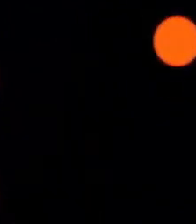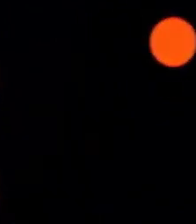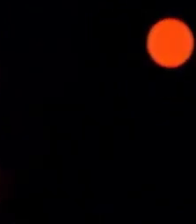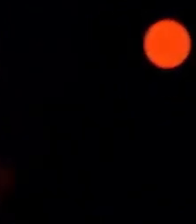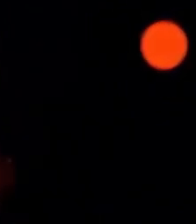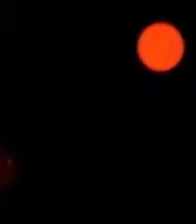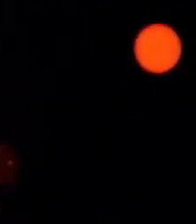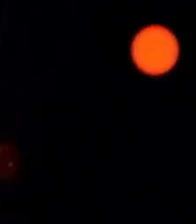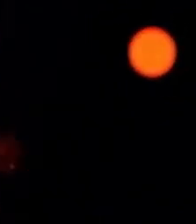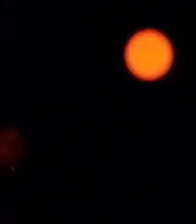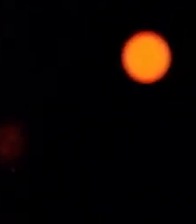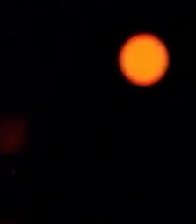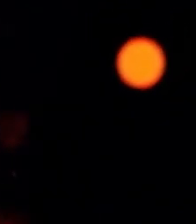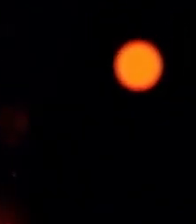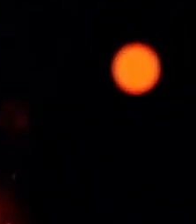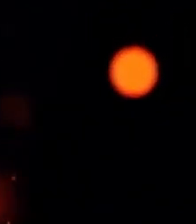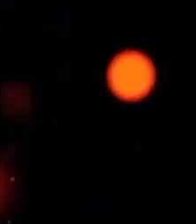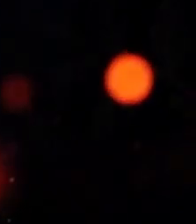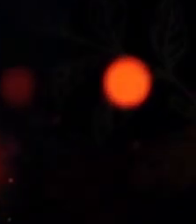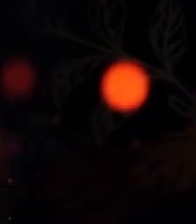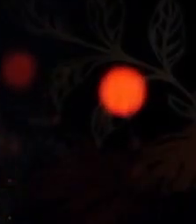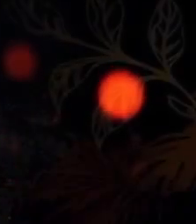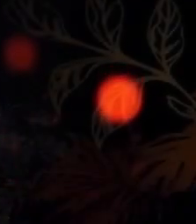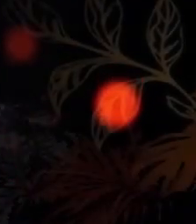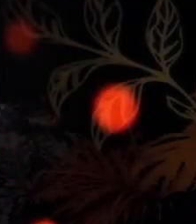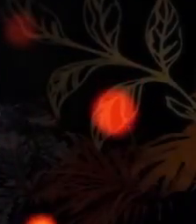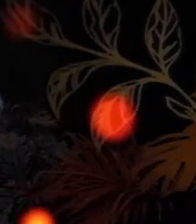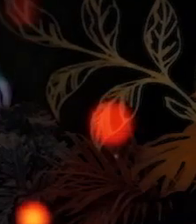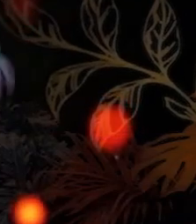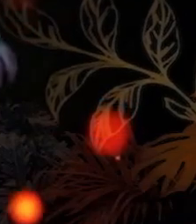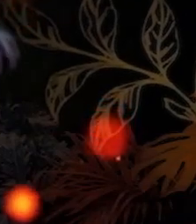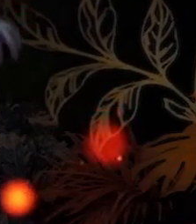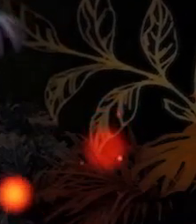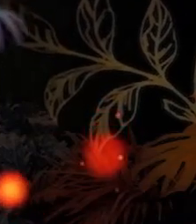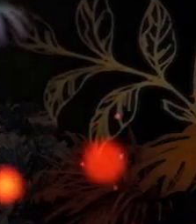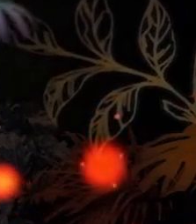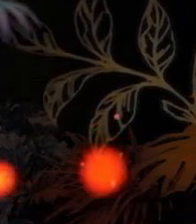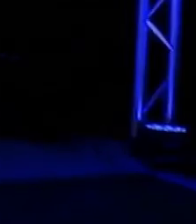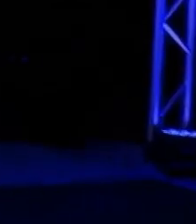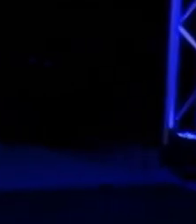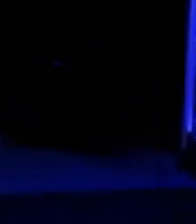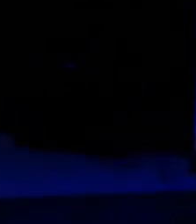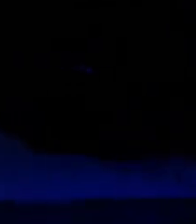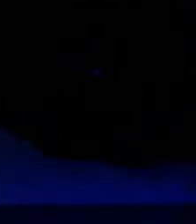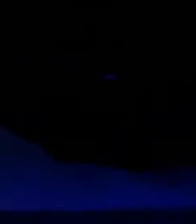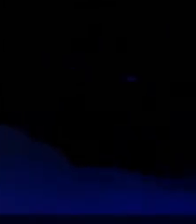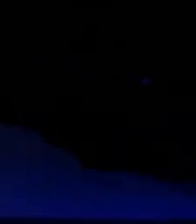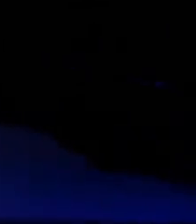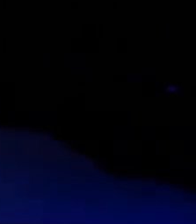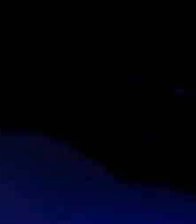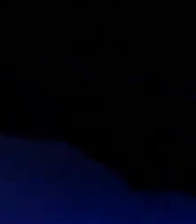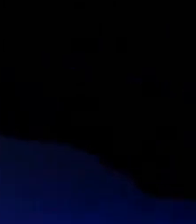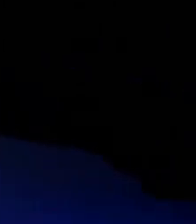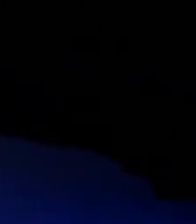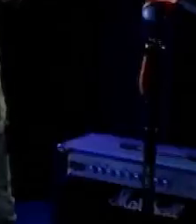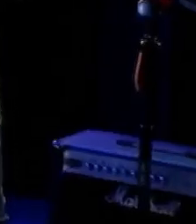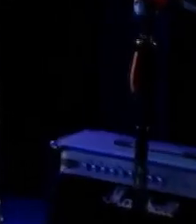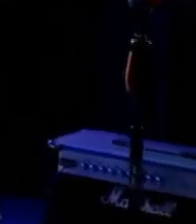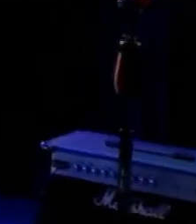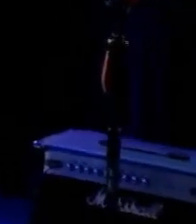Celebramos la diversidad de las músicas costarricenses en Audiotopía, edición Bicentenario. 42 artistas de todo